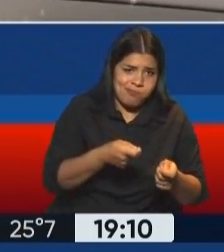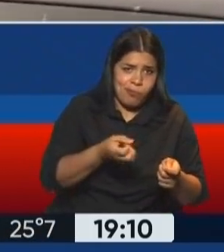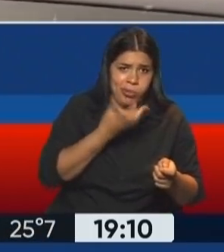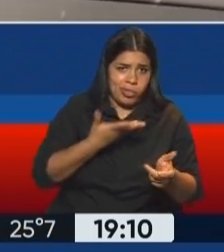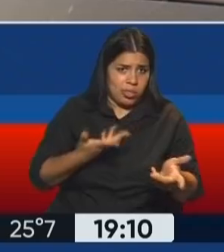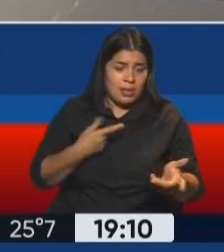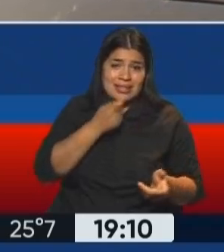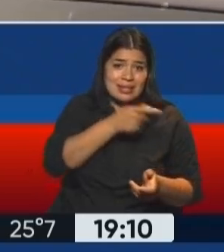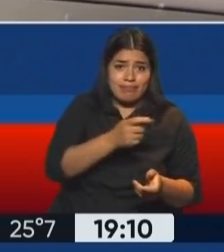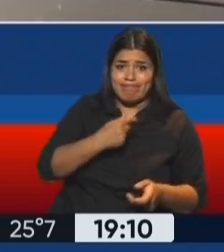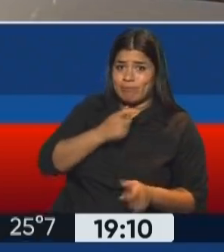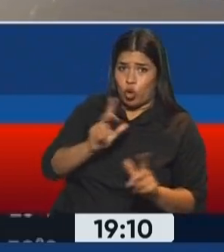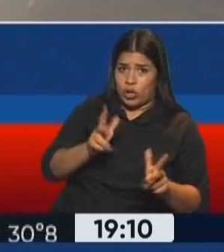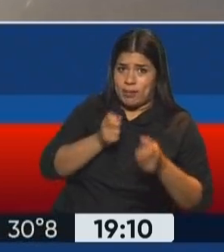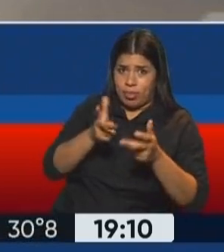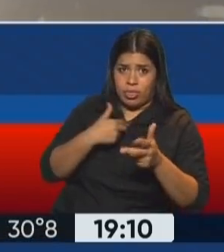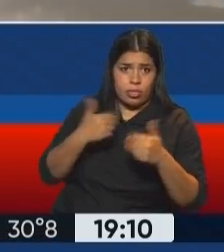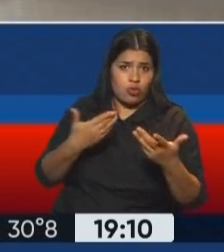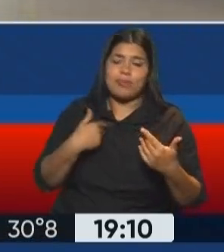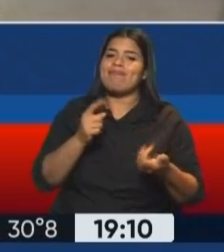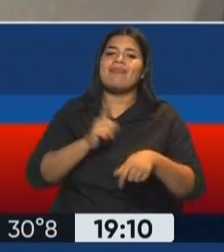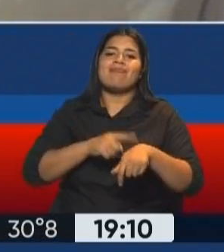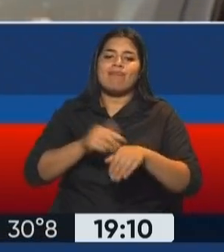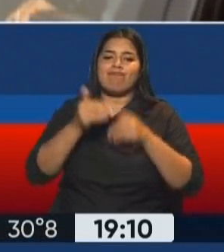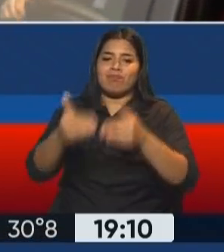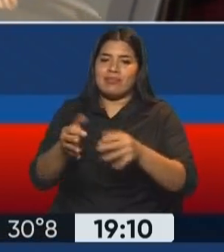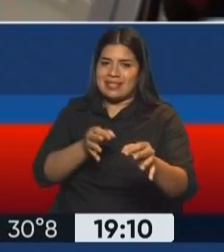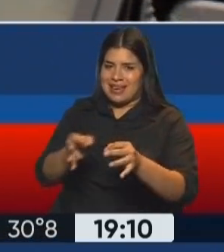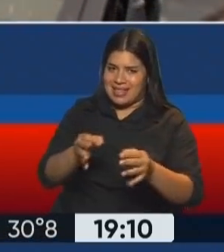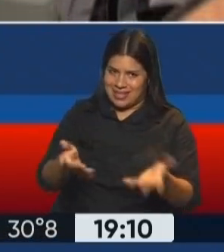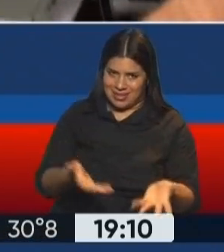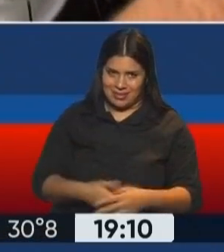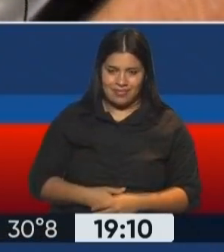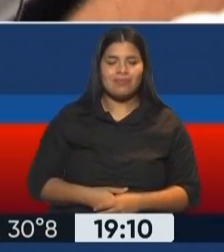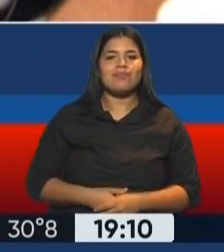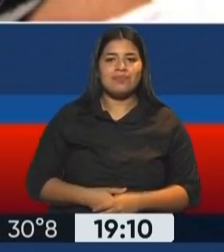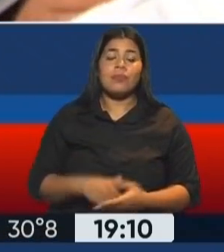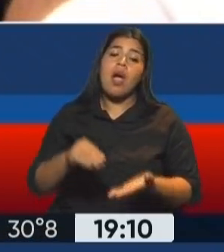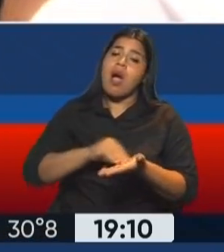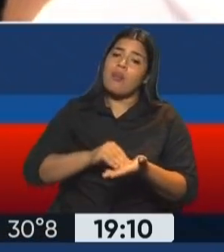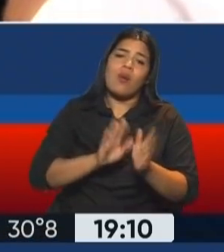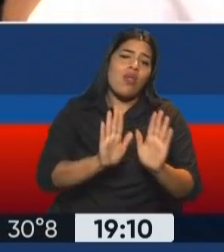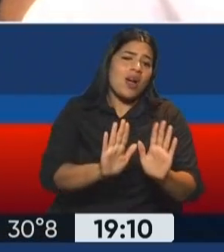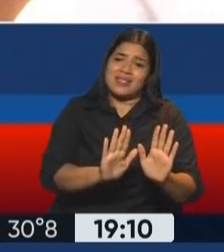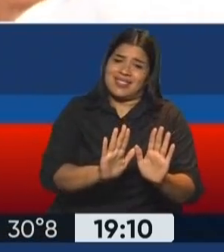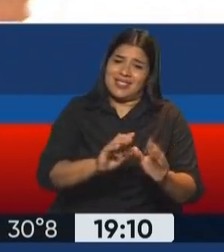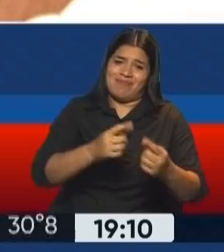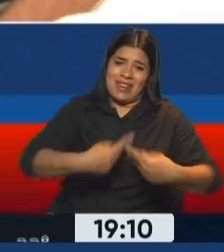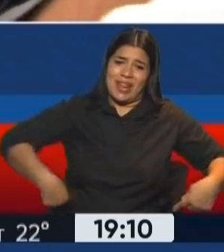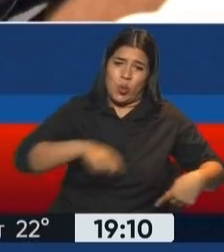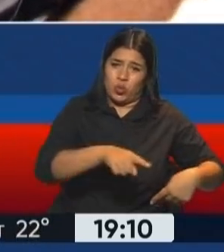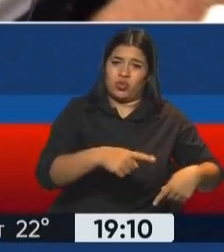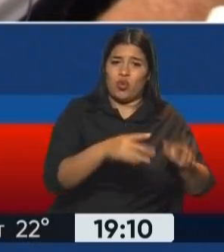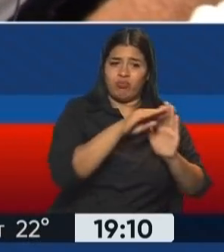tiempos, nada. Claramente, claramente. Pero más allá de esto, que es una cuestión opinable, que el abogado utilizó los recursos que le permite el código, dentro de